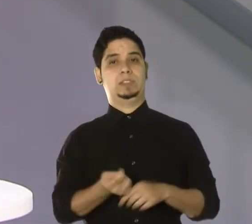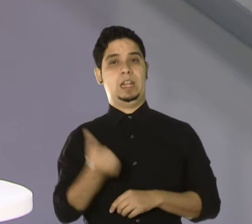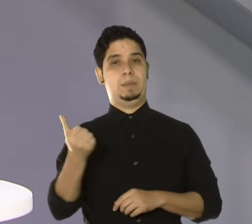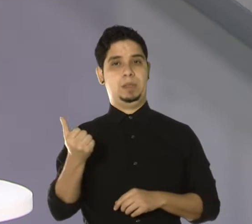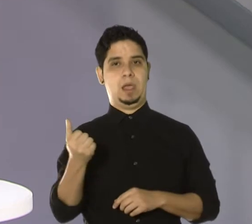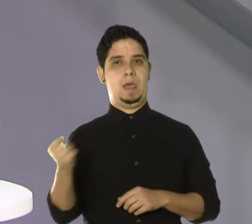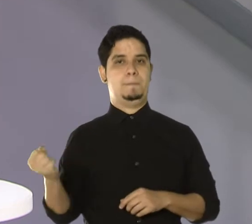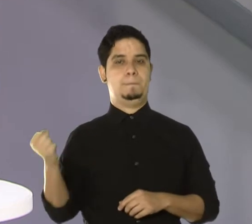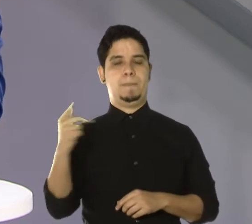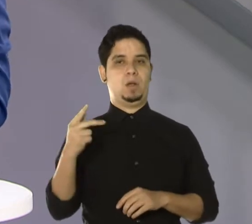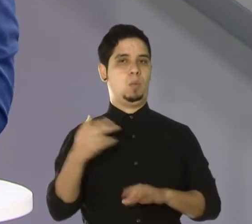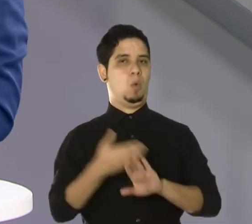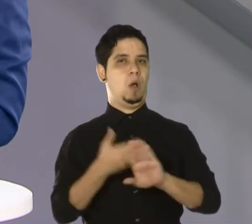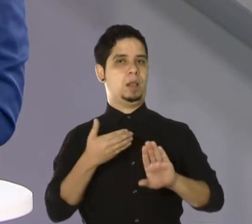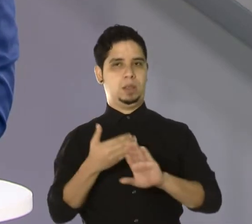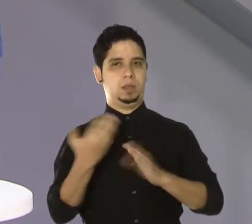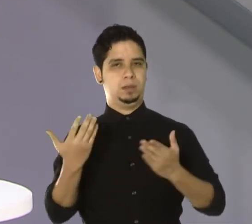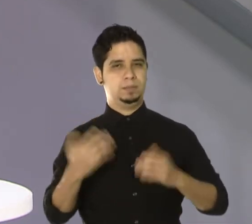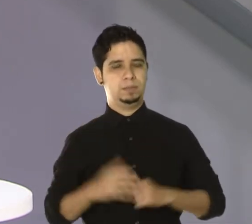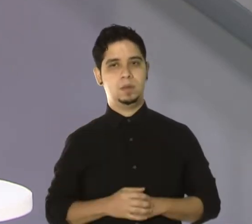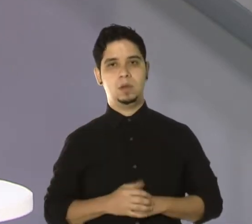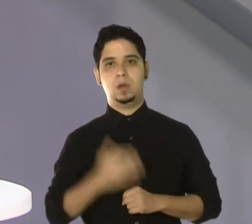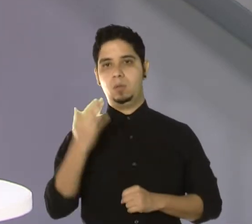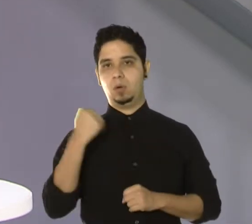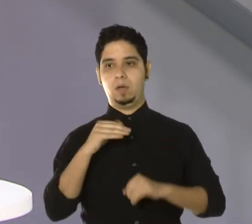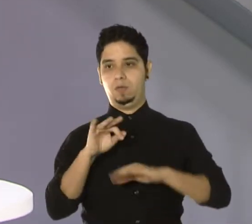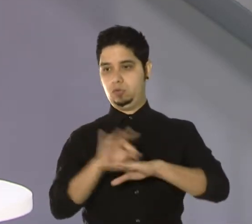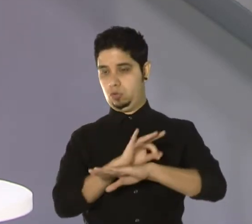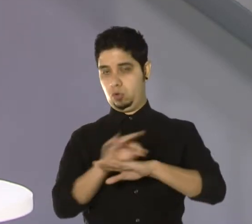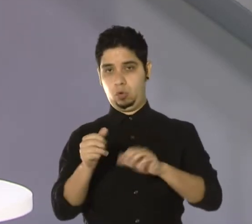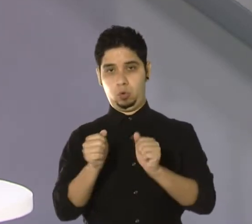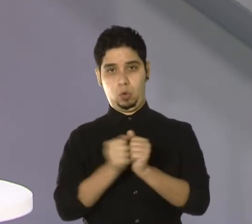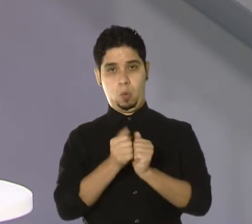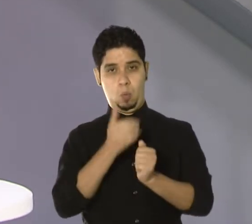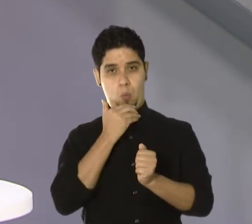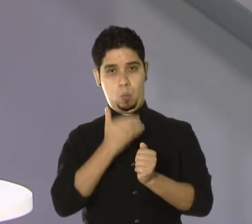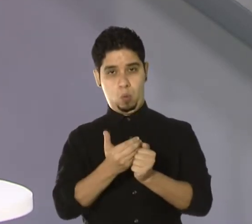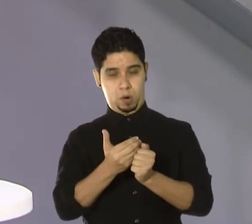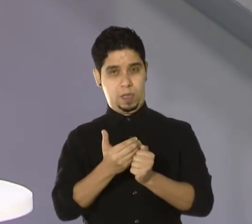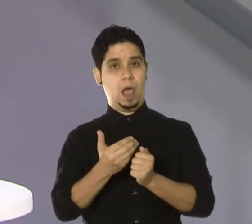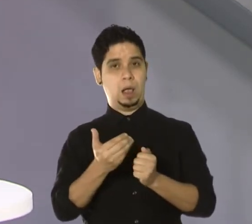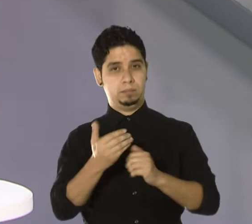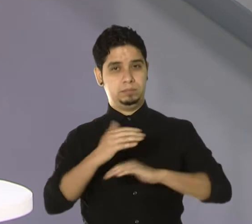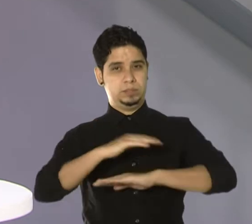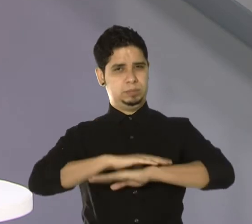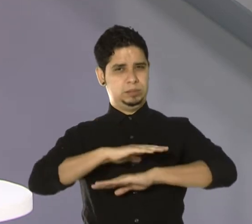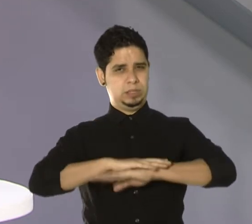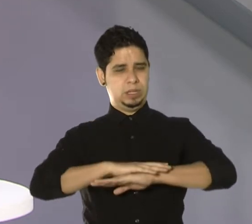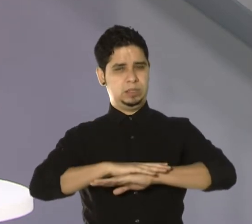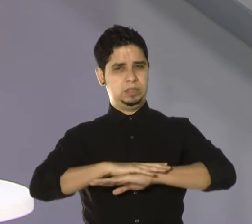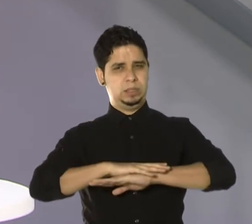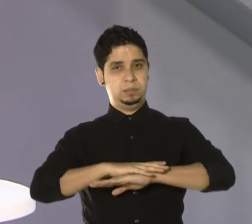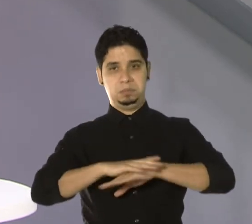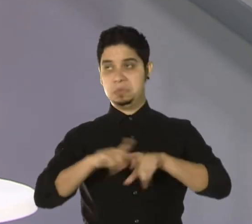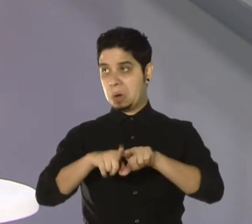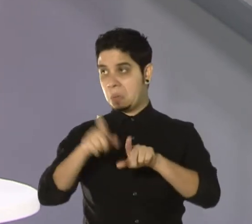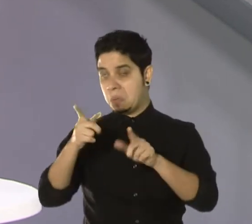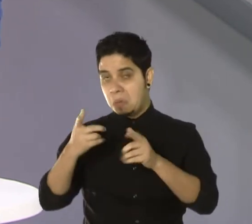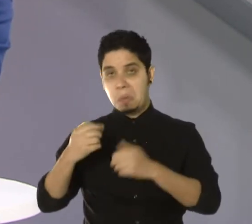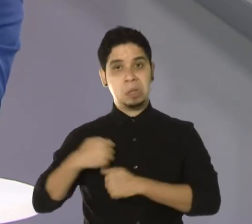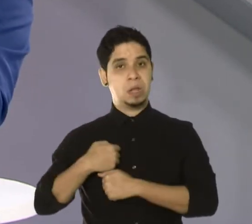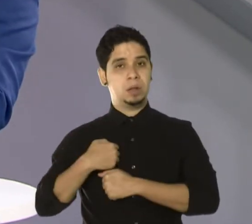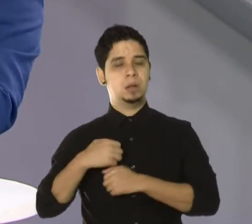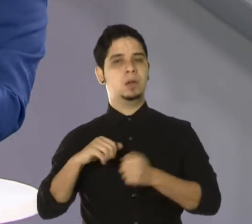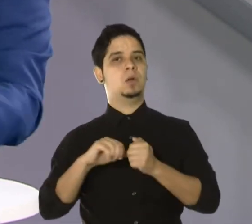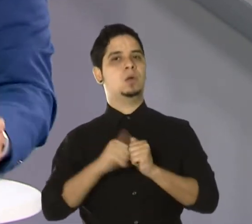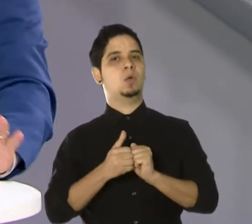lo que era antes? Porque si se funcionó más o menos con una buena disciplina, algo como si fuera militar, pues cómo fue la experiencia para ver cómo se adapta a los